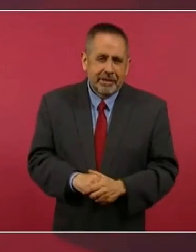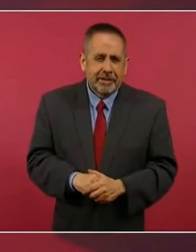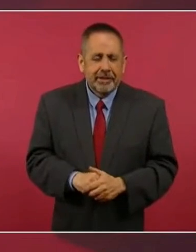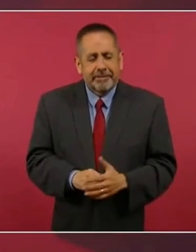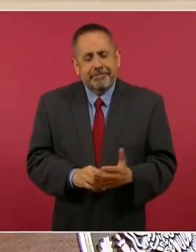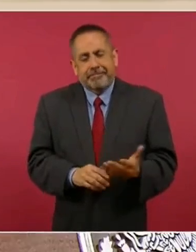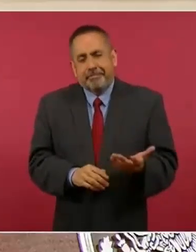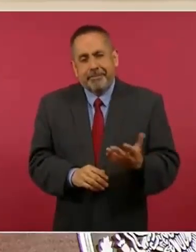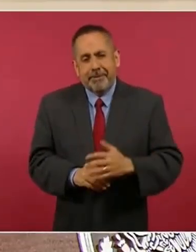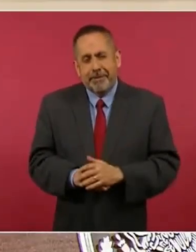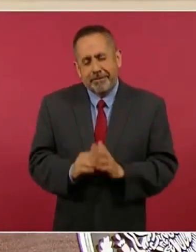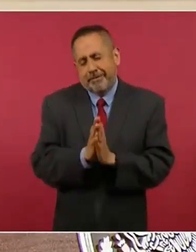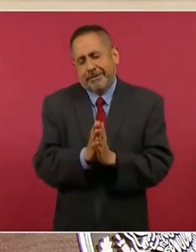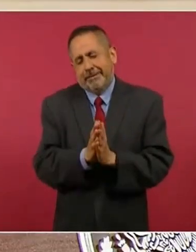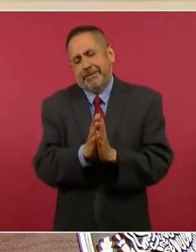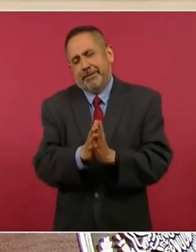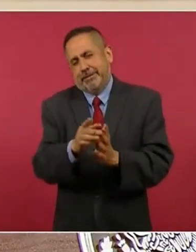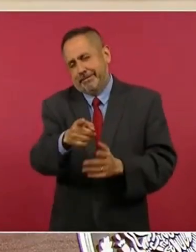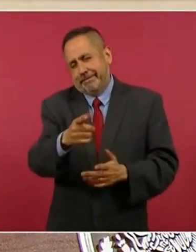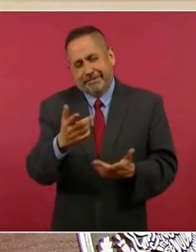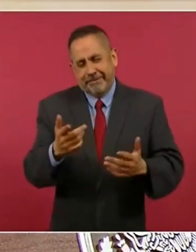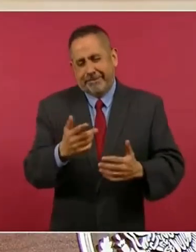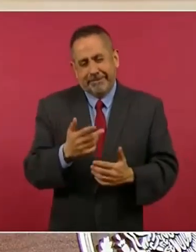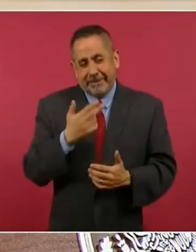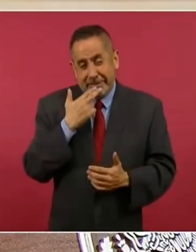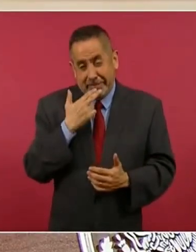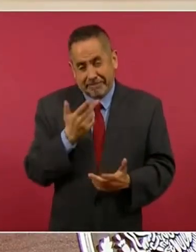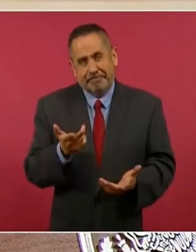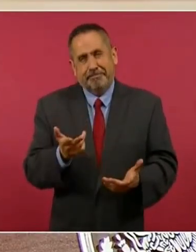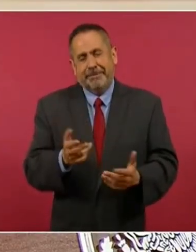O sea, por favor.